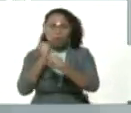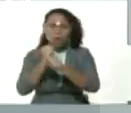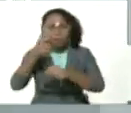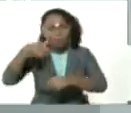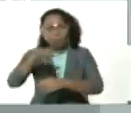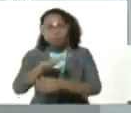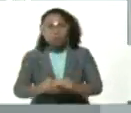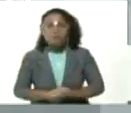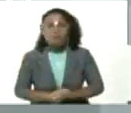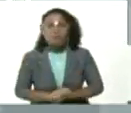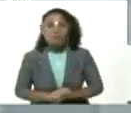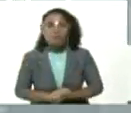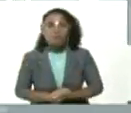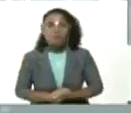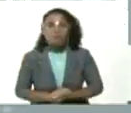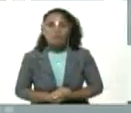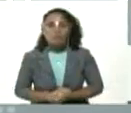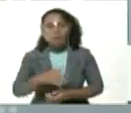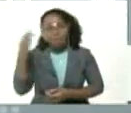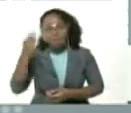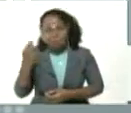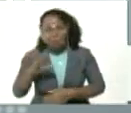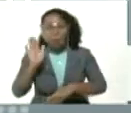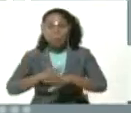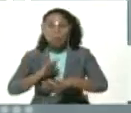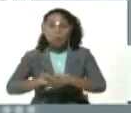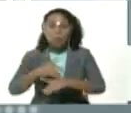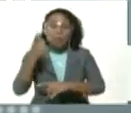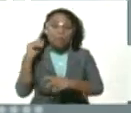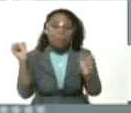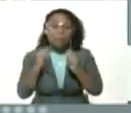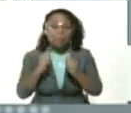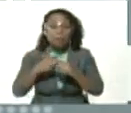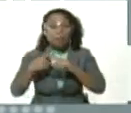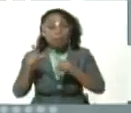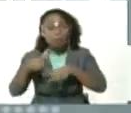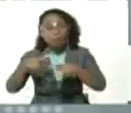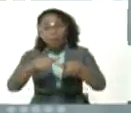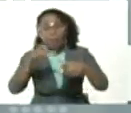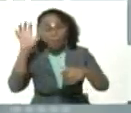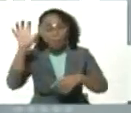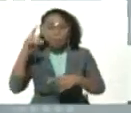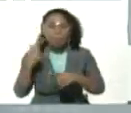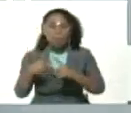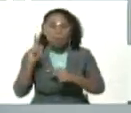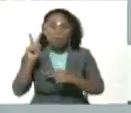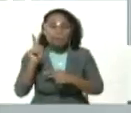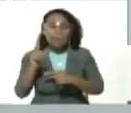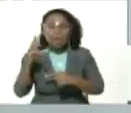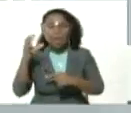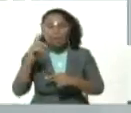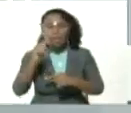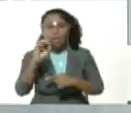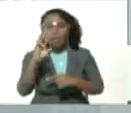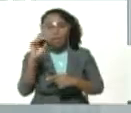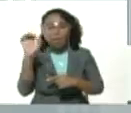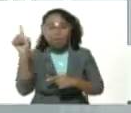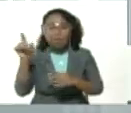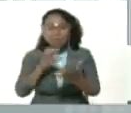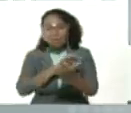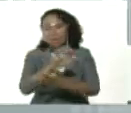pueblo. De verdad, lo que ocurrió ayer en Mérida y en otras partes del país, pero particularmente Tovar, fue un desastre natural,